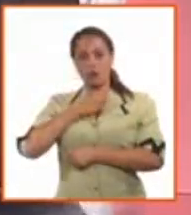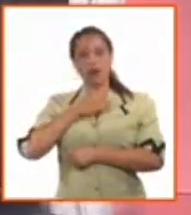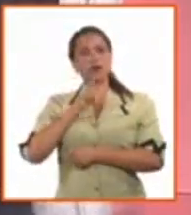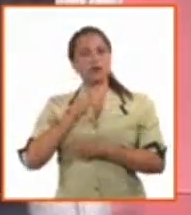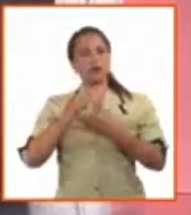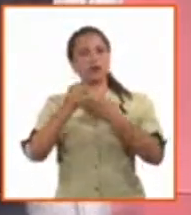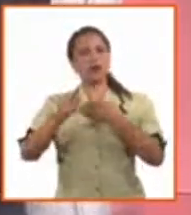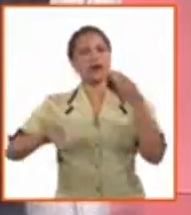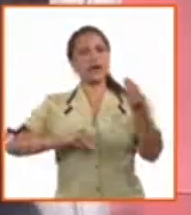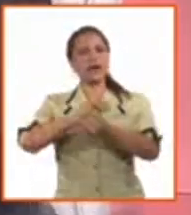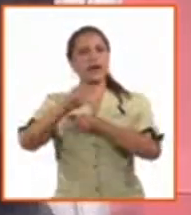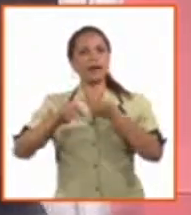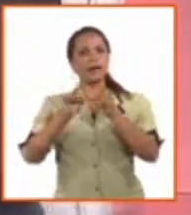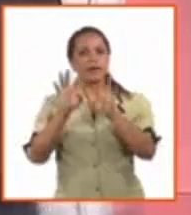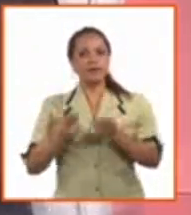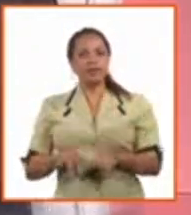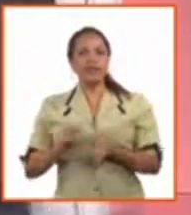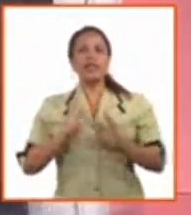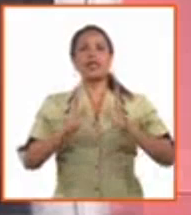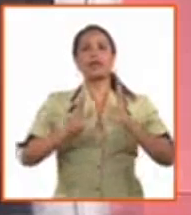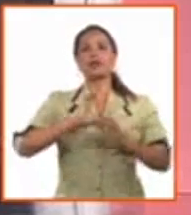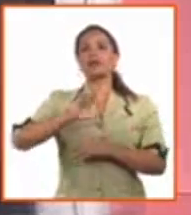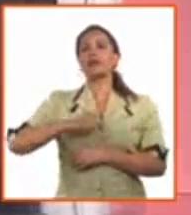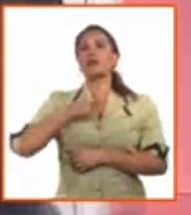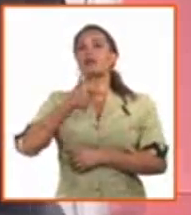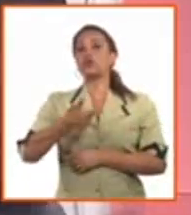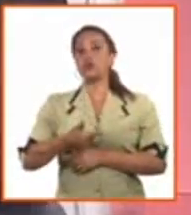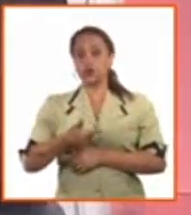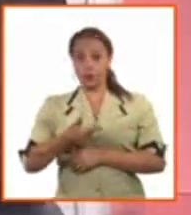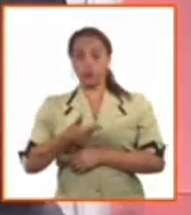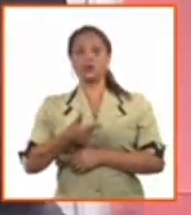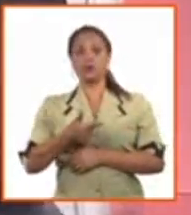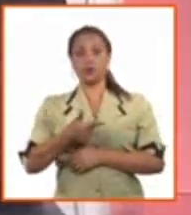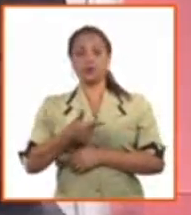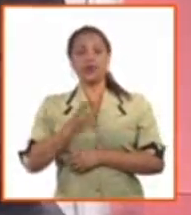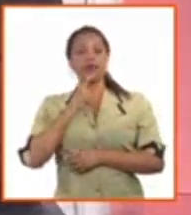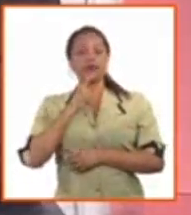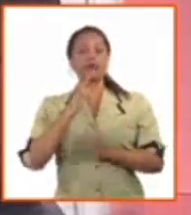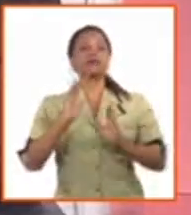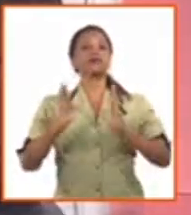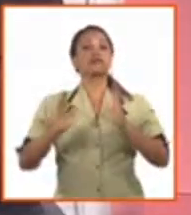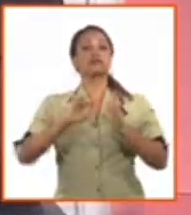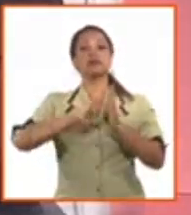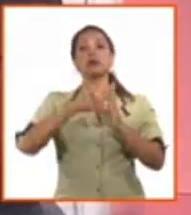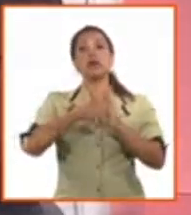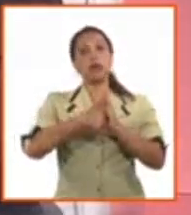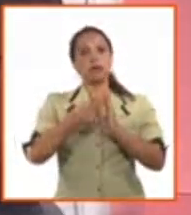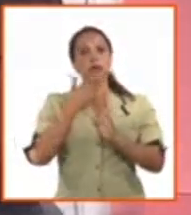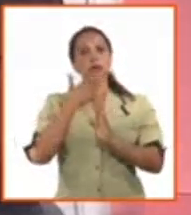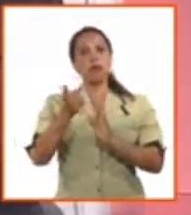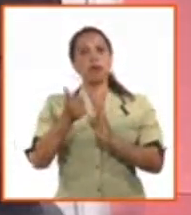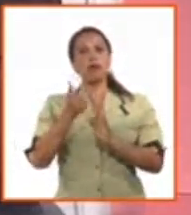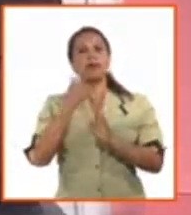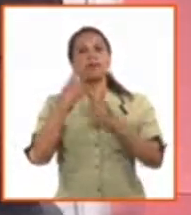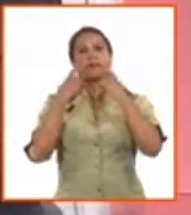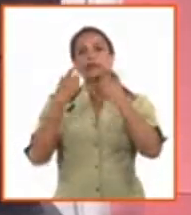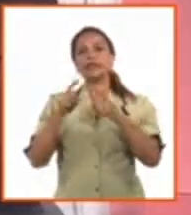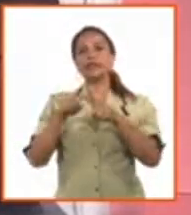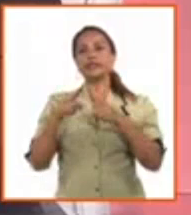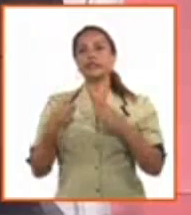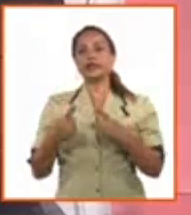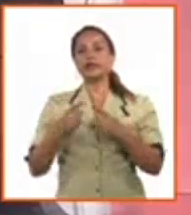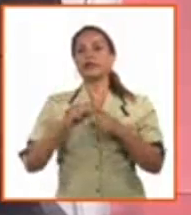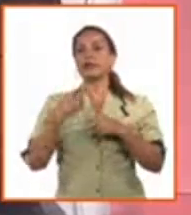efectivamente la transformación digital en el sector de la cultura es una tarea que tiene durante dos periodos proyectos y que ha tenido un impacto muy importante en